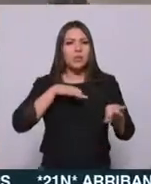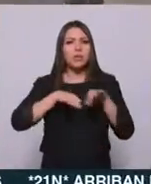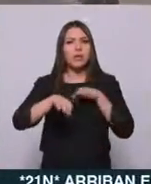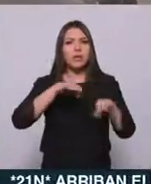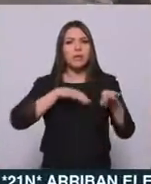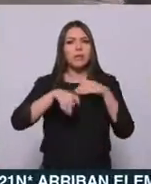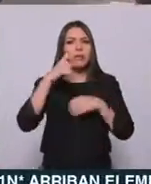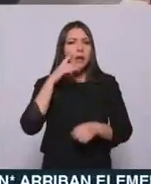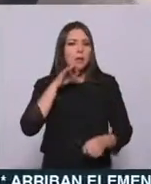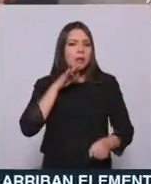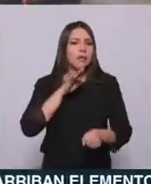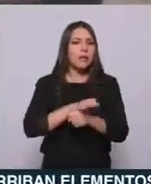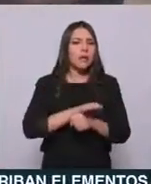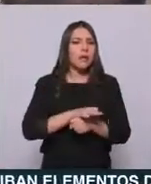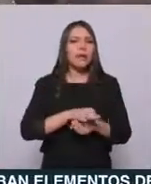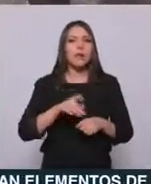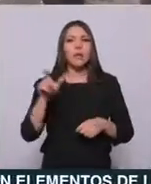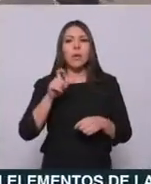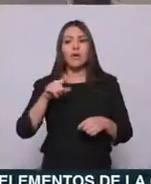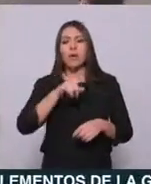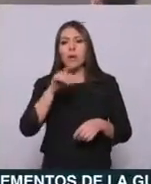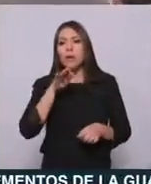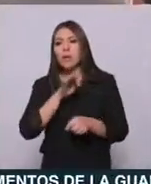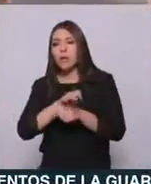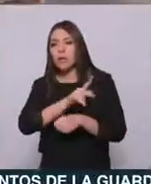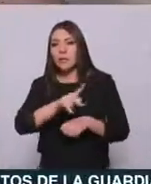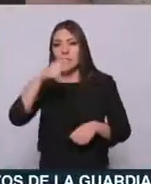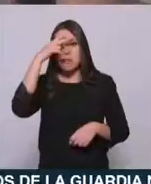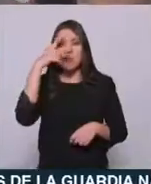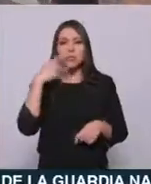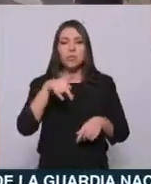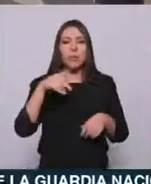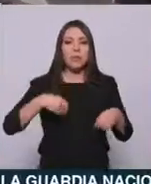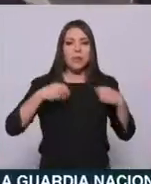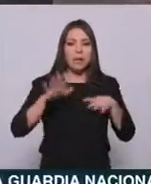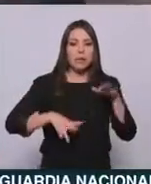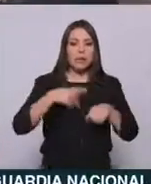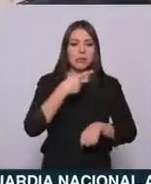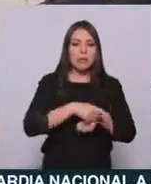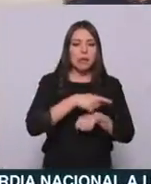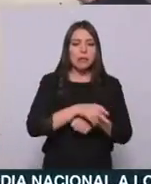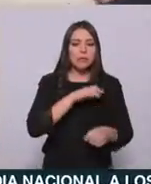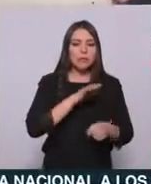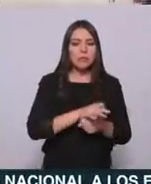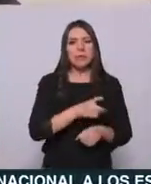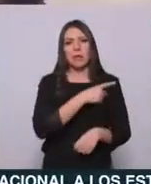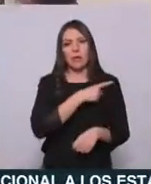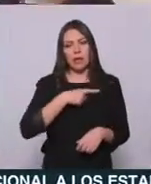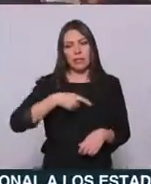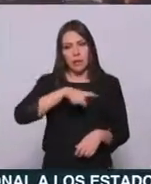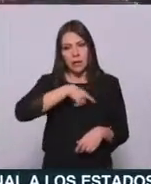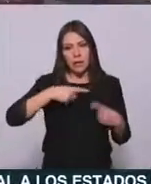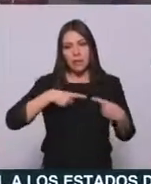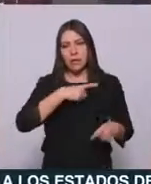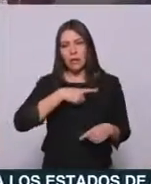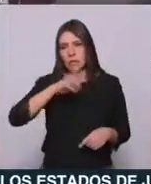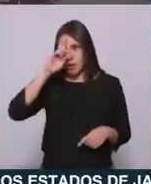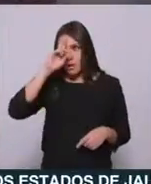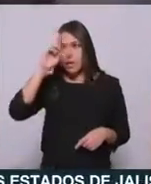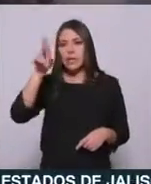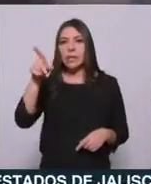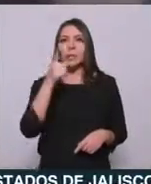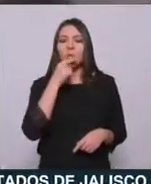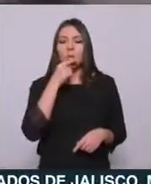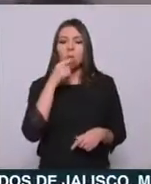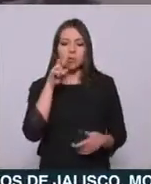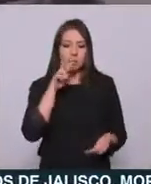los mexicanos, la han puesto en riesgo, se han esforzado, y creo que hay que tratarlos con respeto a su dignidad de